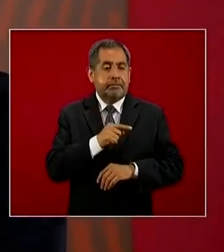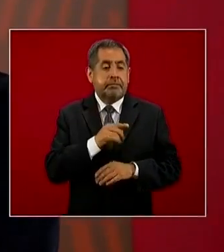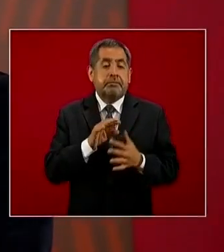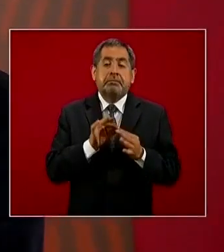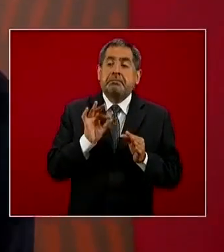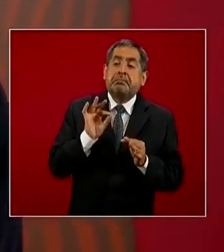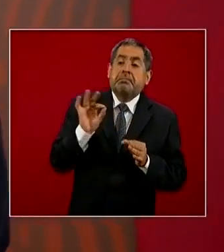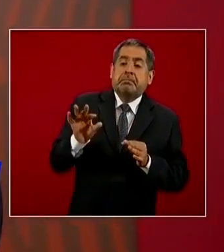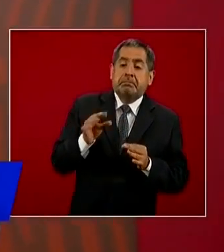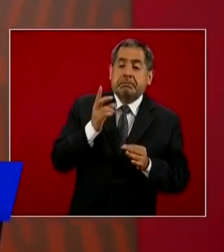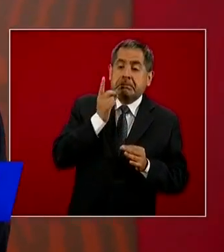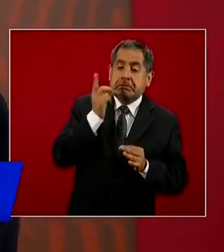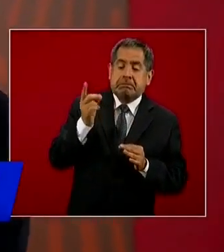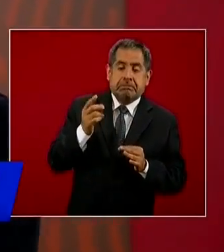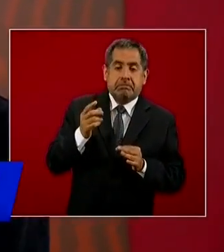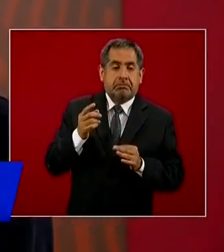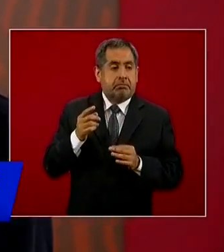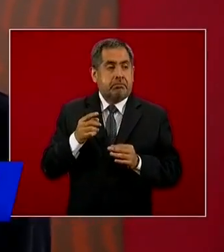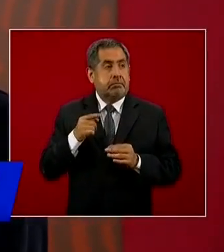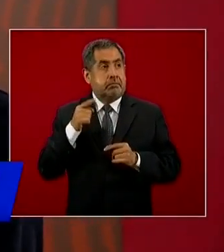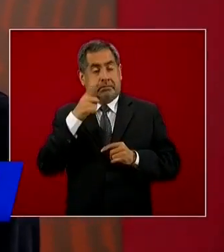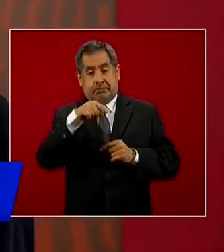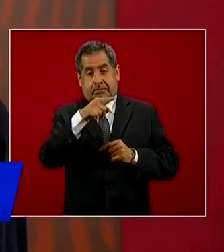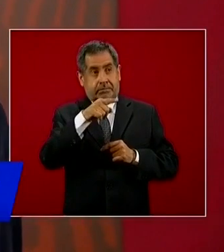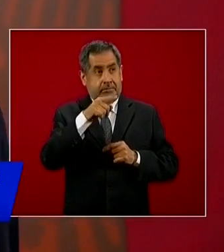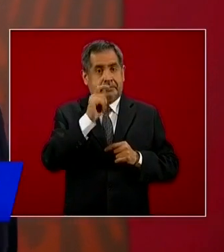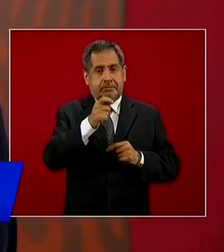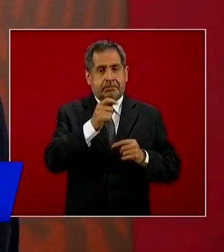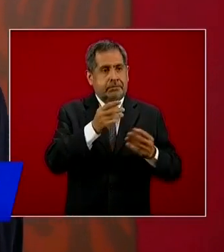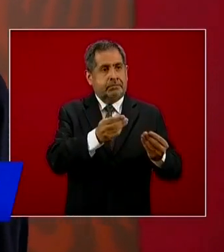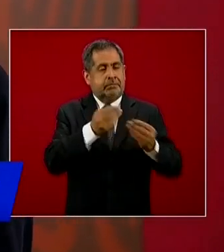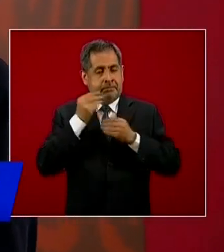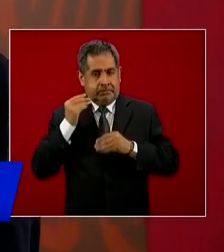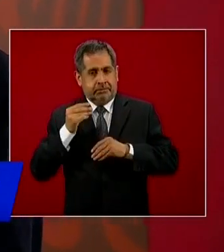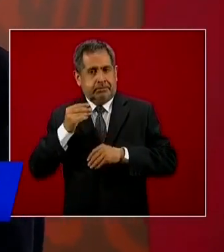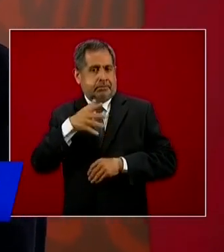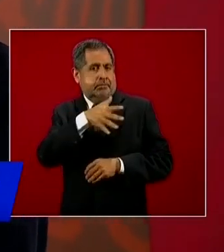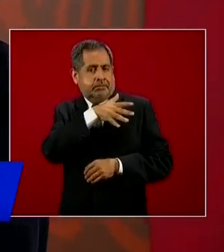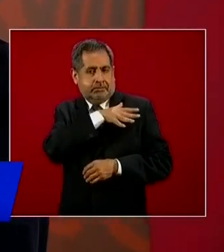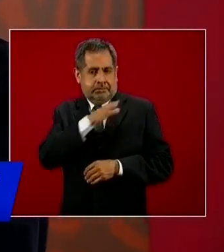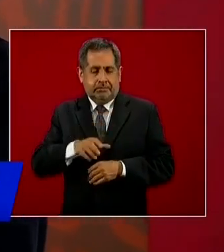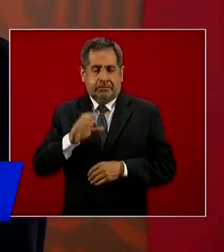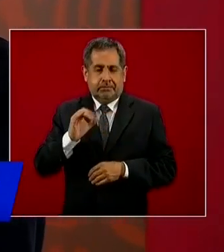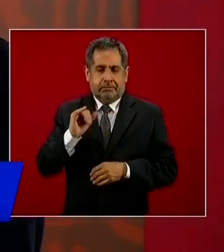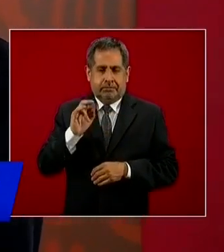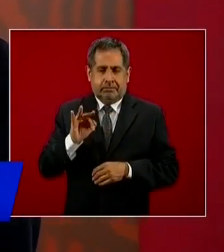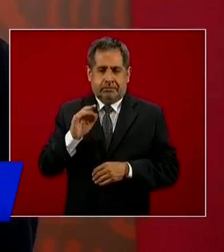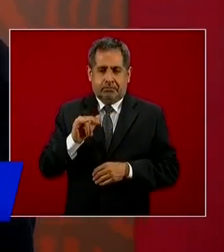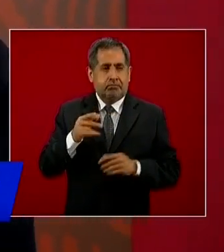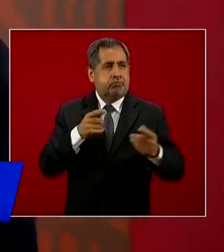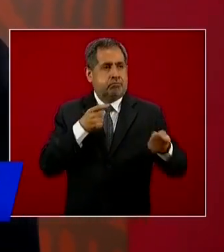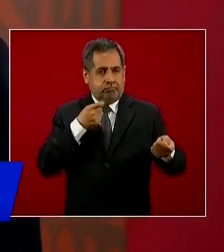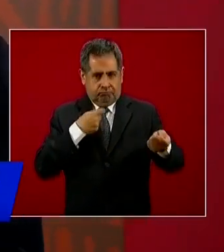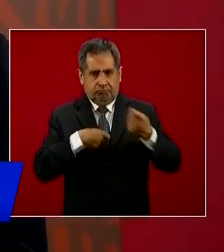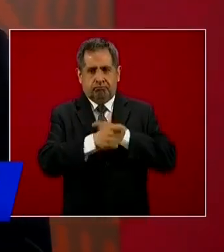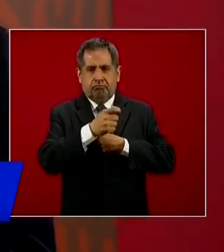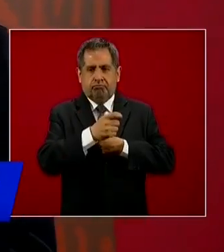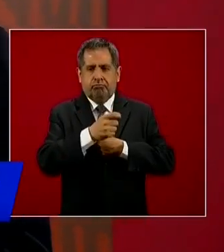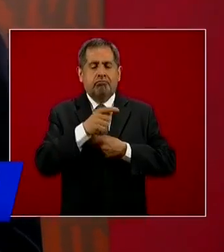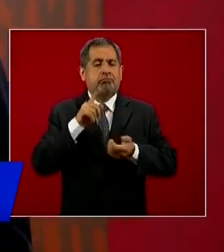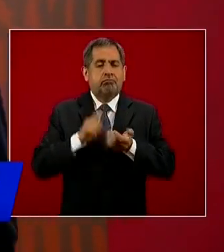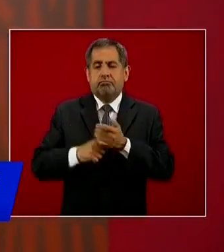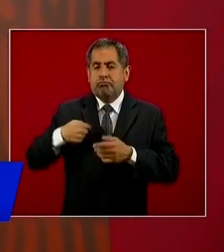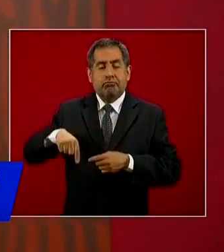Insinuaron de que nos mandaban al general Cienfuegos para